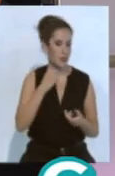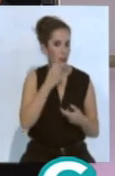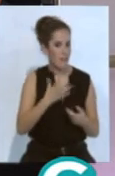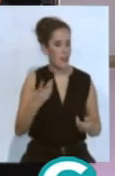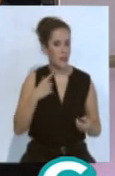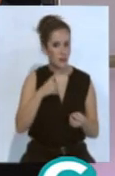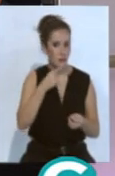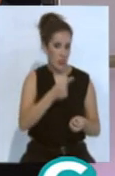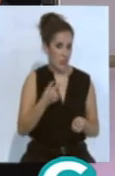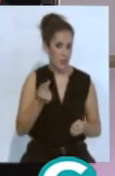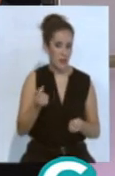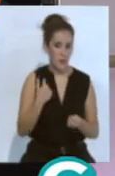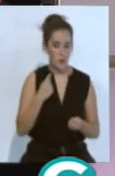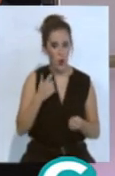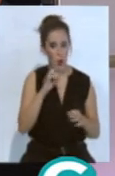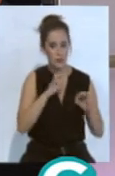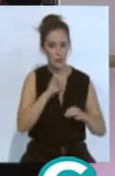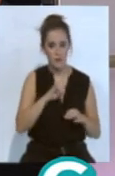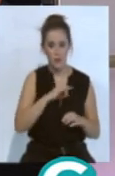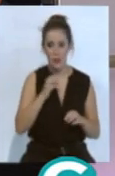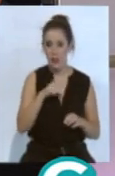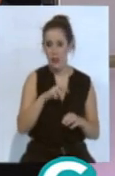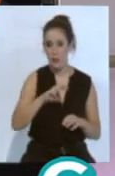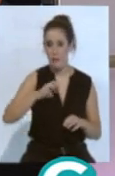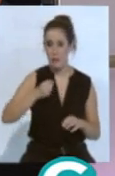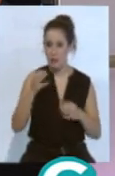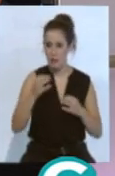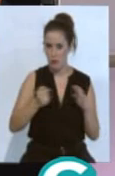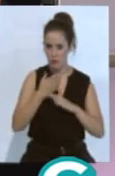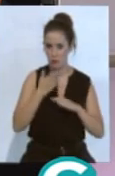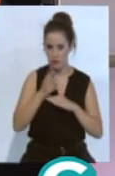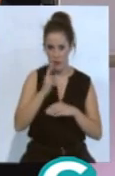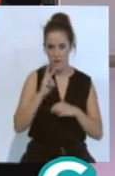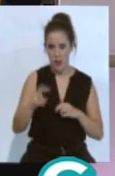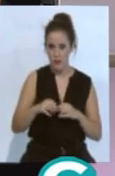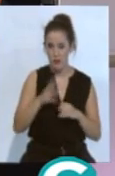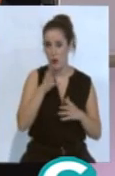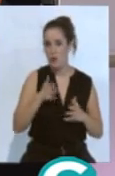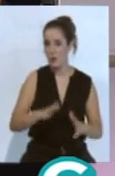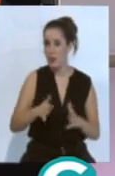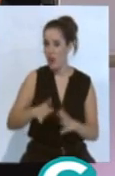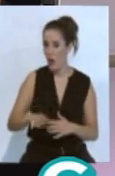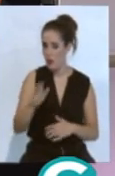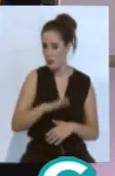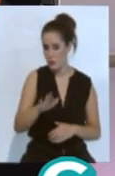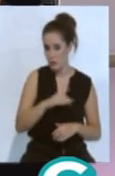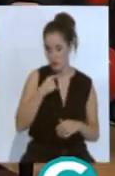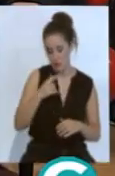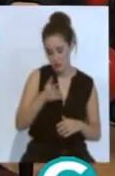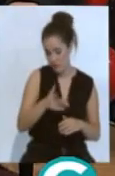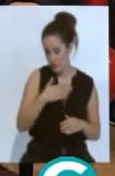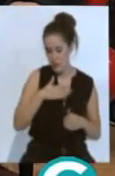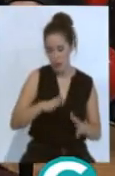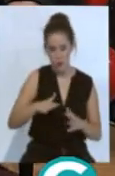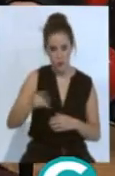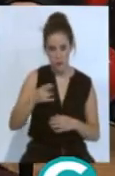es lo que tú dices, va muy poco al Falla, por ejemplo, a Germán de Obedece siempre va a verlo, porque tiene... Sus niños, sí, lo que son sus niños son sus niños y eso no lo